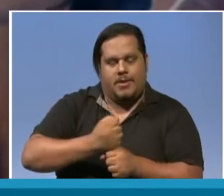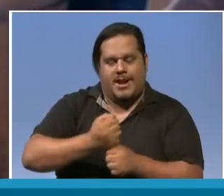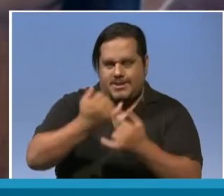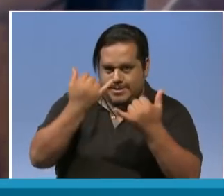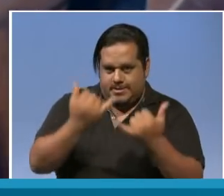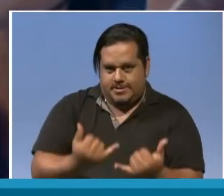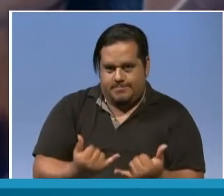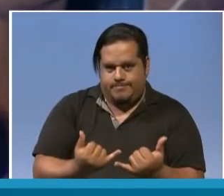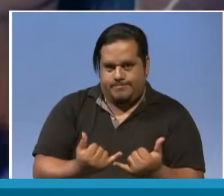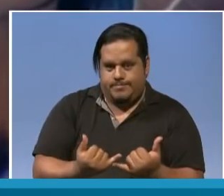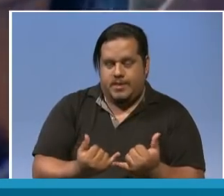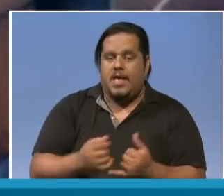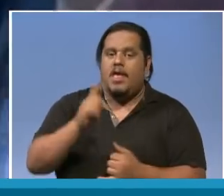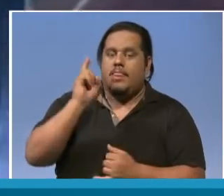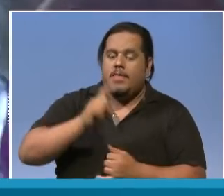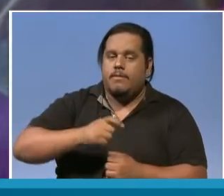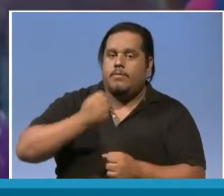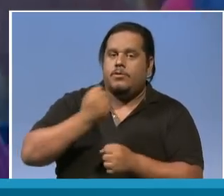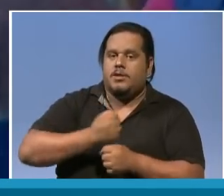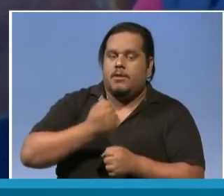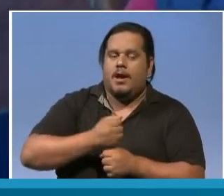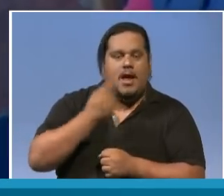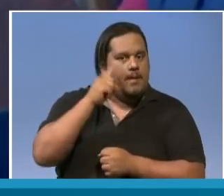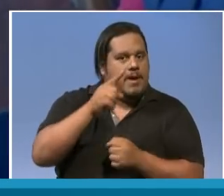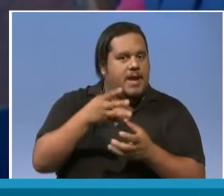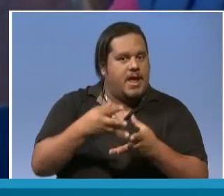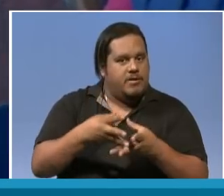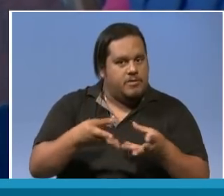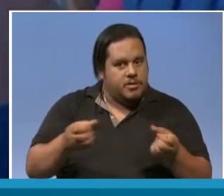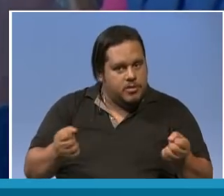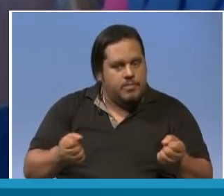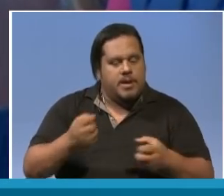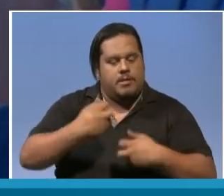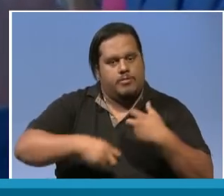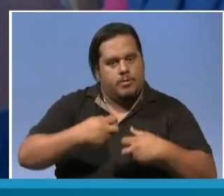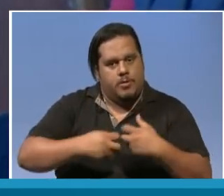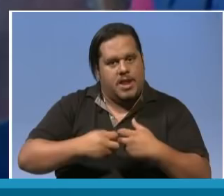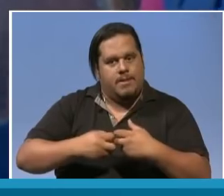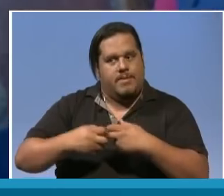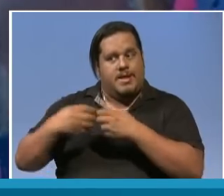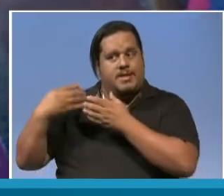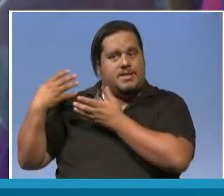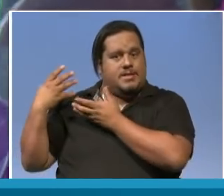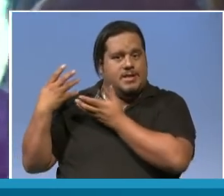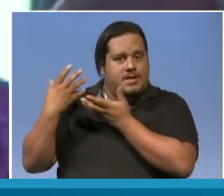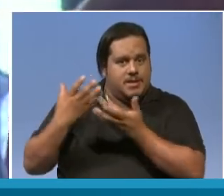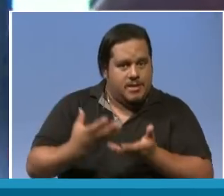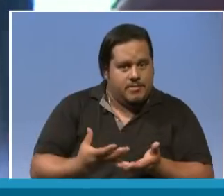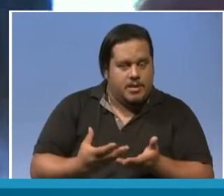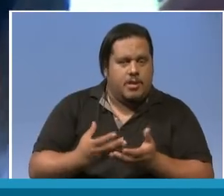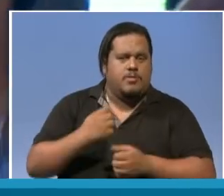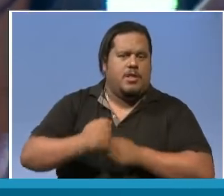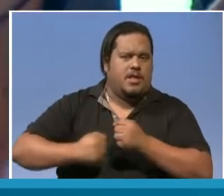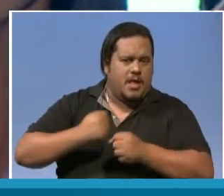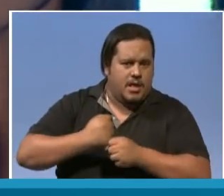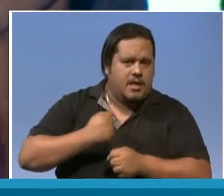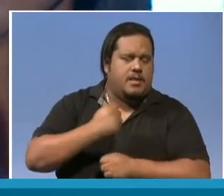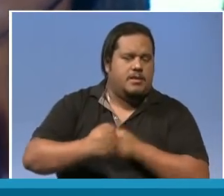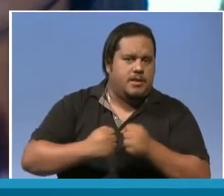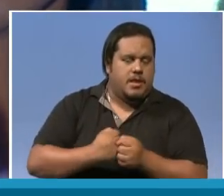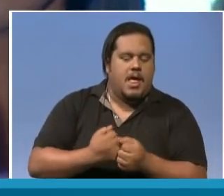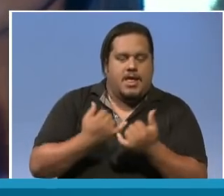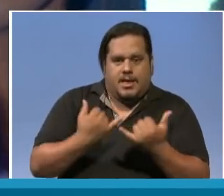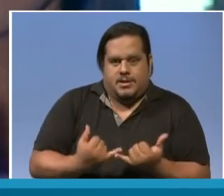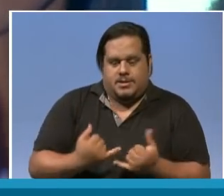ya. Que debemos trabajar para resolver problemas que acarreamos durante décadas y que llegó